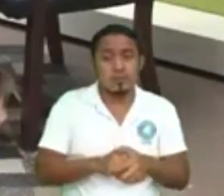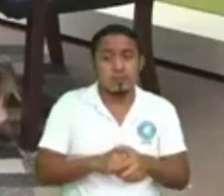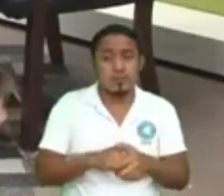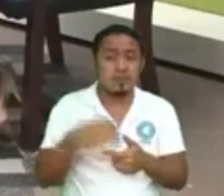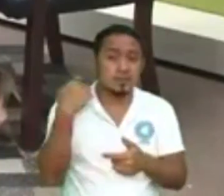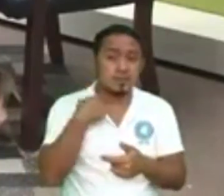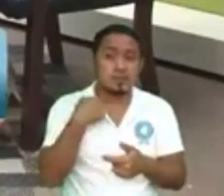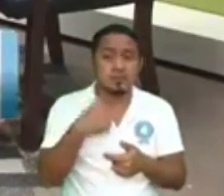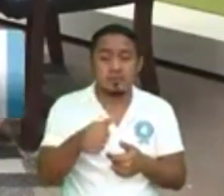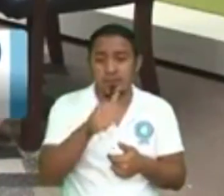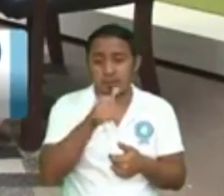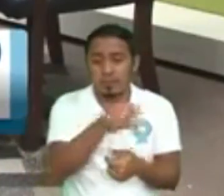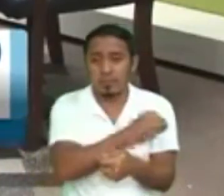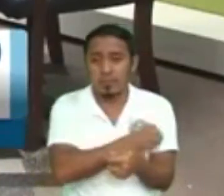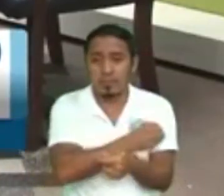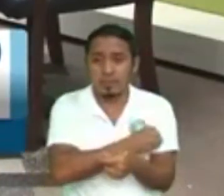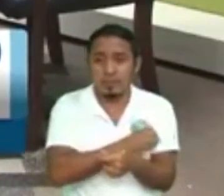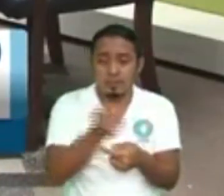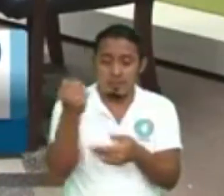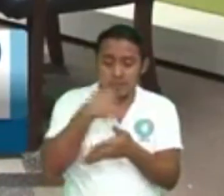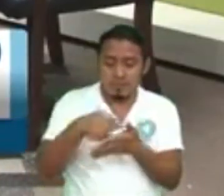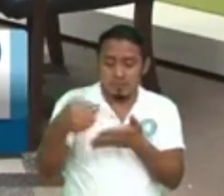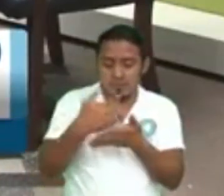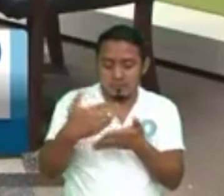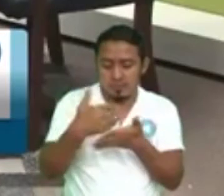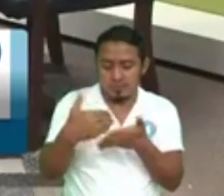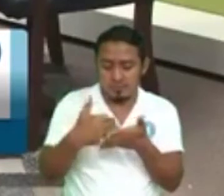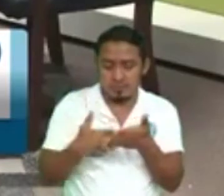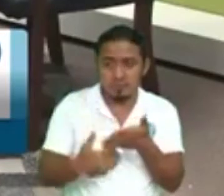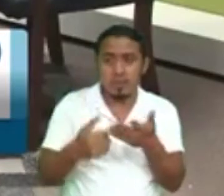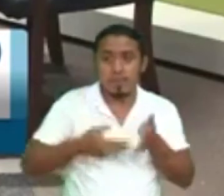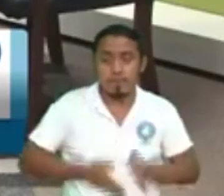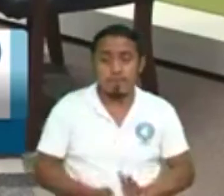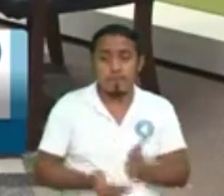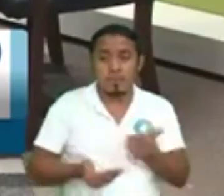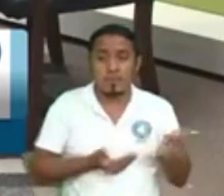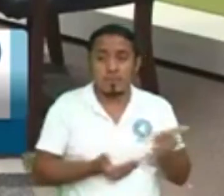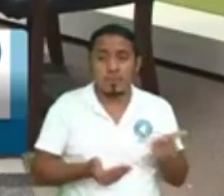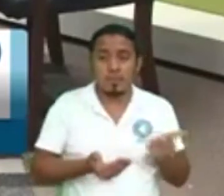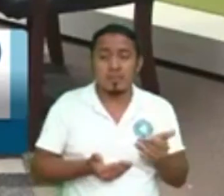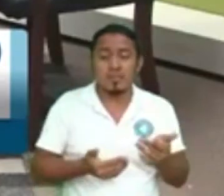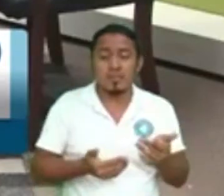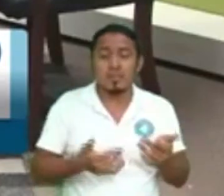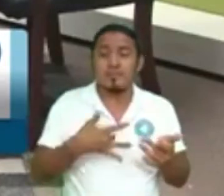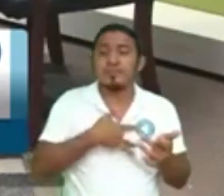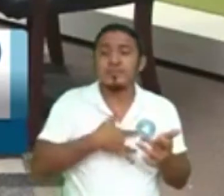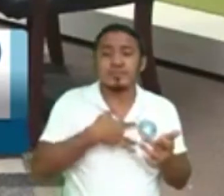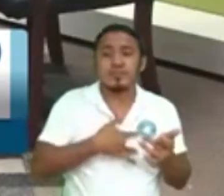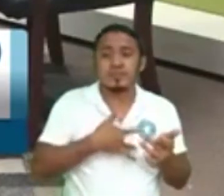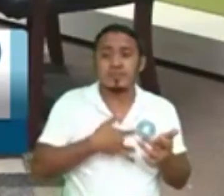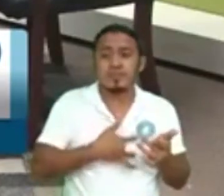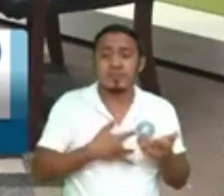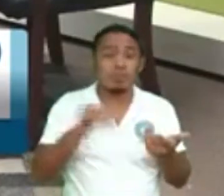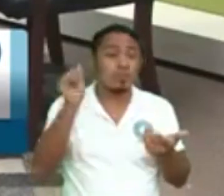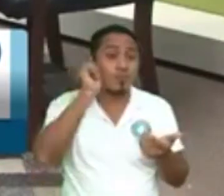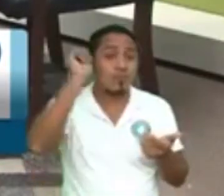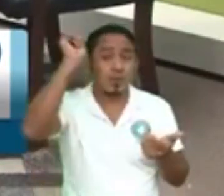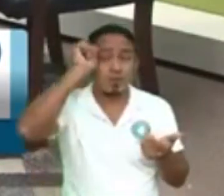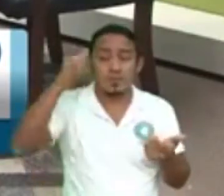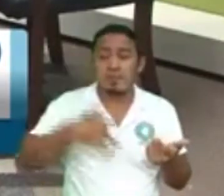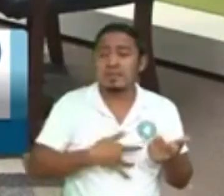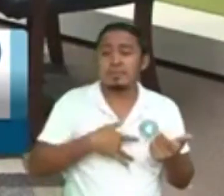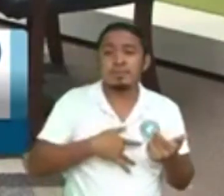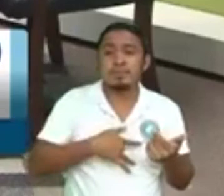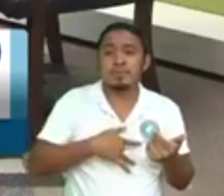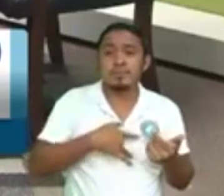contacto con el licor en las últimas semanas del embarazo, entonces al nacer el bebé, él requiere, igual como les pasa a los adultos, requiere